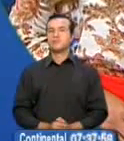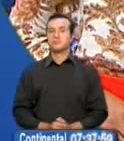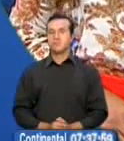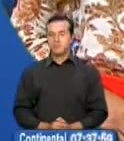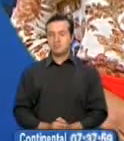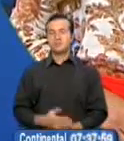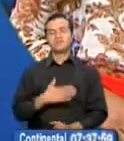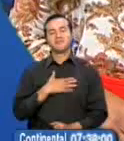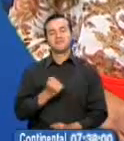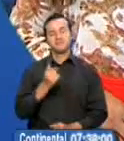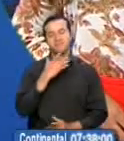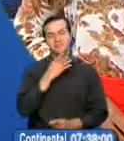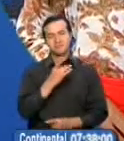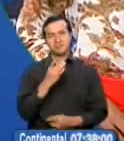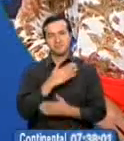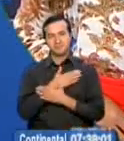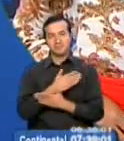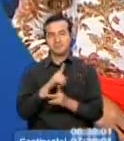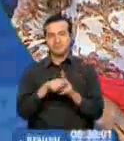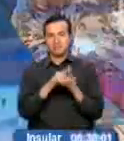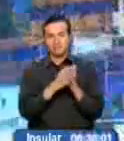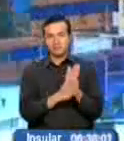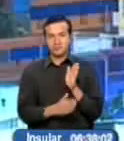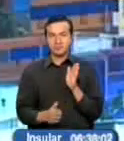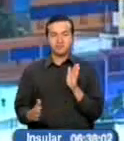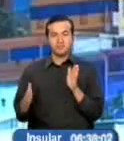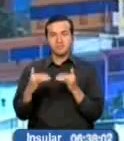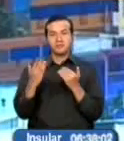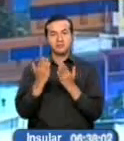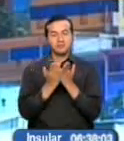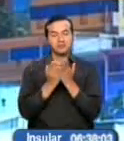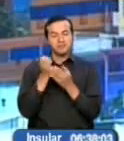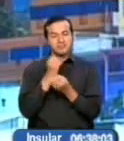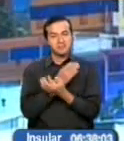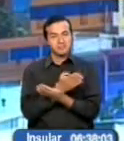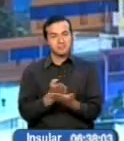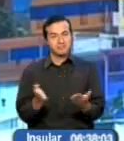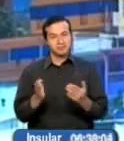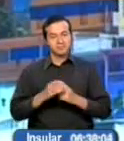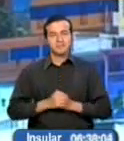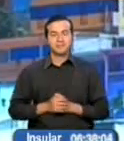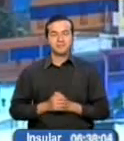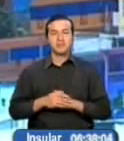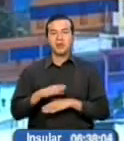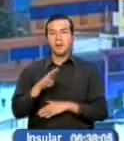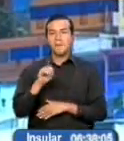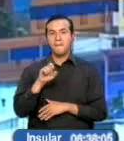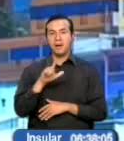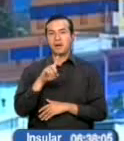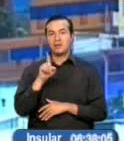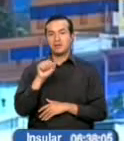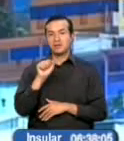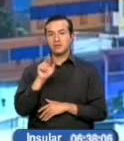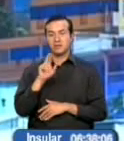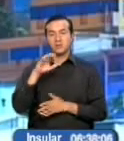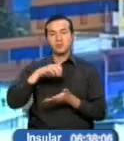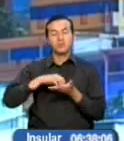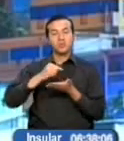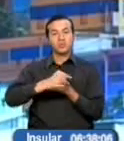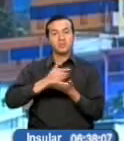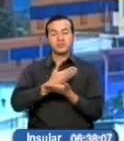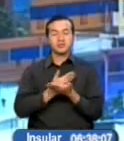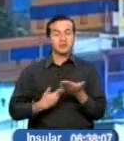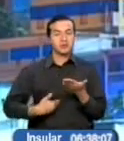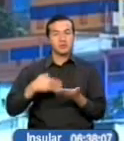¿Qué tal, Vanessa? Es un gusto saludarte. Arrancamos de inmediato con este servicio informativo. Desde Balsar, provincia del Guayas, el presidente de la República,